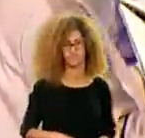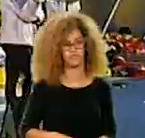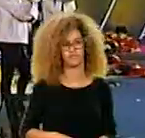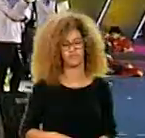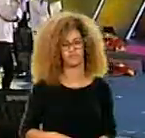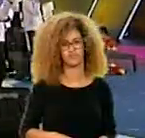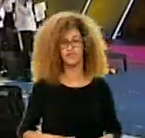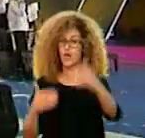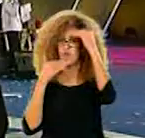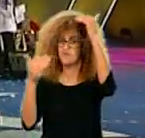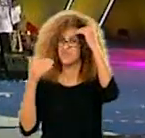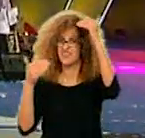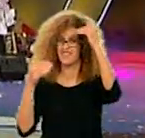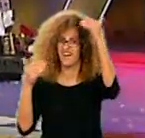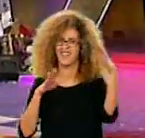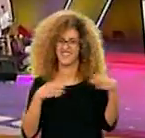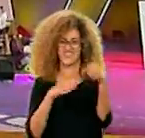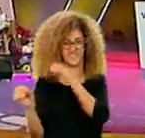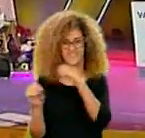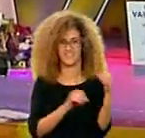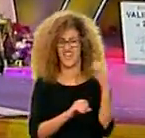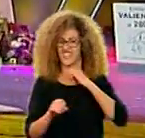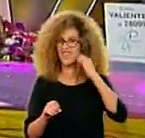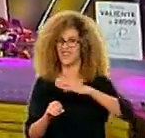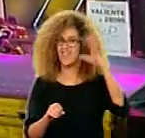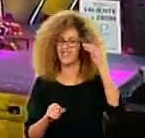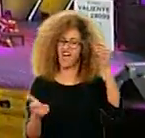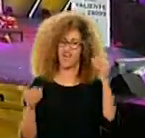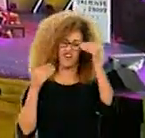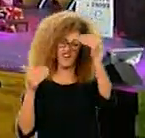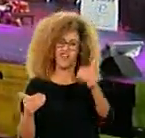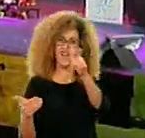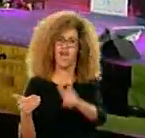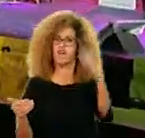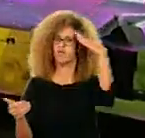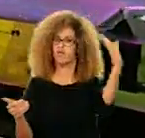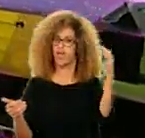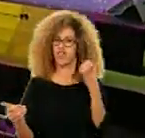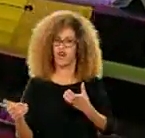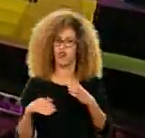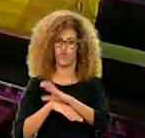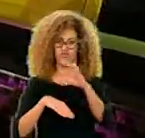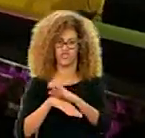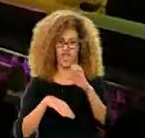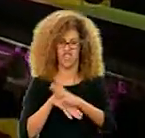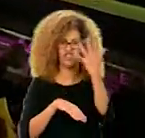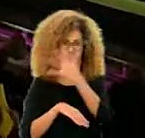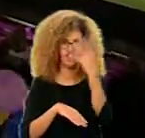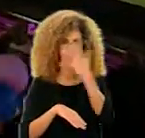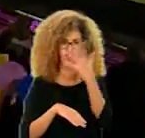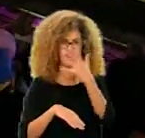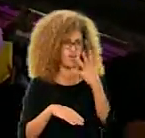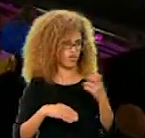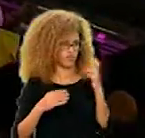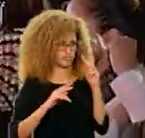Homenaje el que le ha hecho las traviesas a la concejal de carnaval, a Inmaculada Medina, que se habéis visto multiplicada, bueno, pues por no sé cuántas, pues